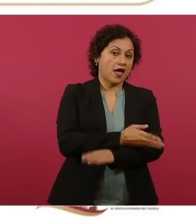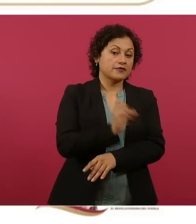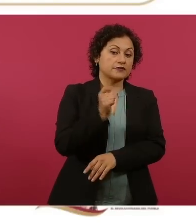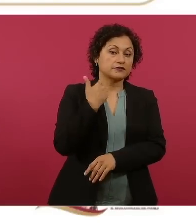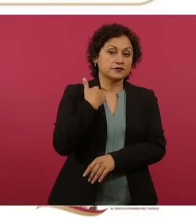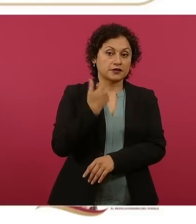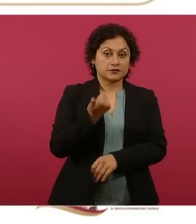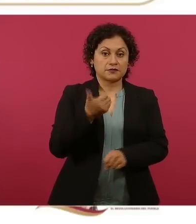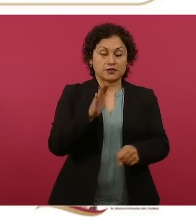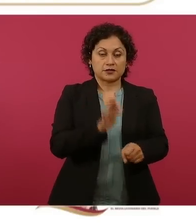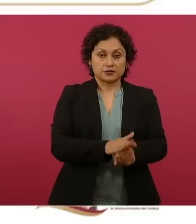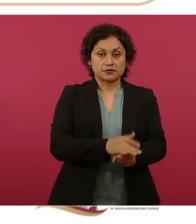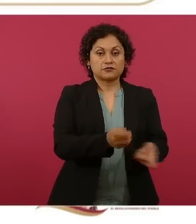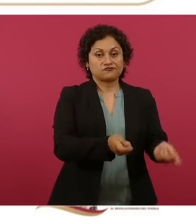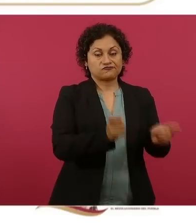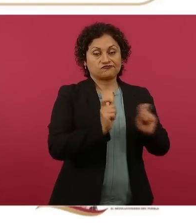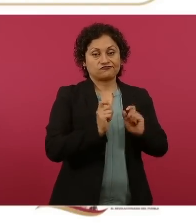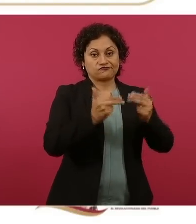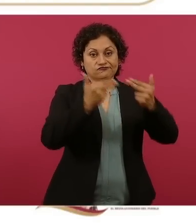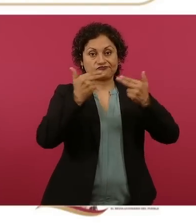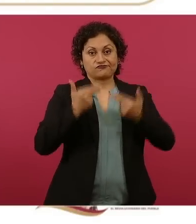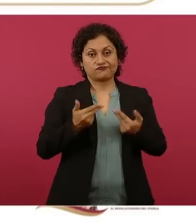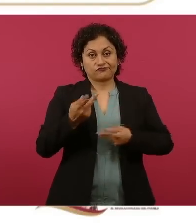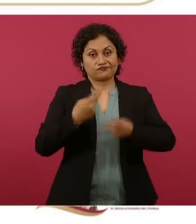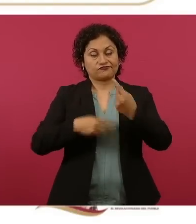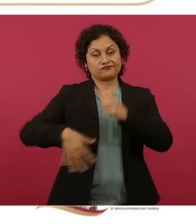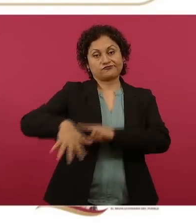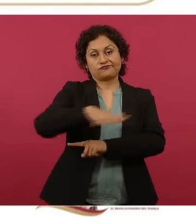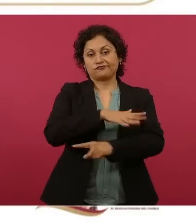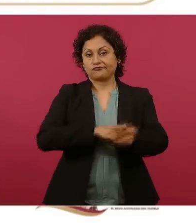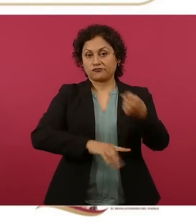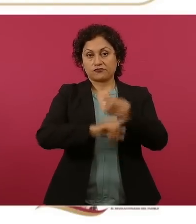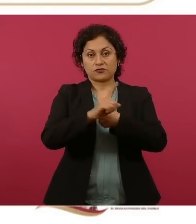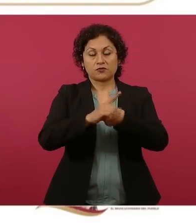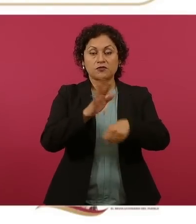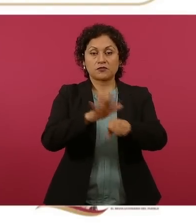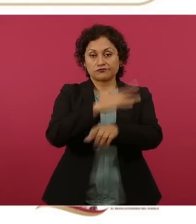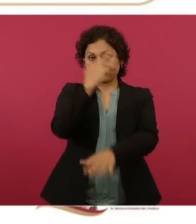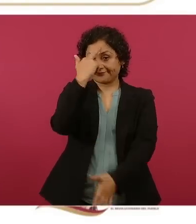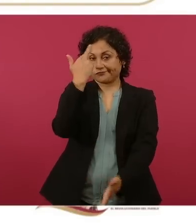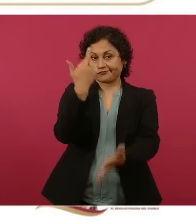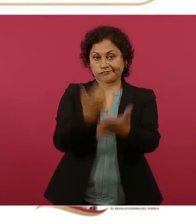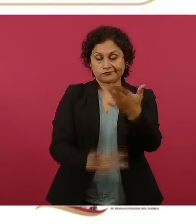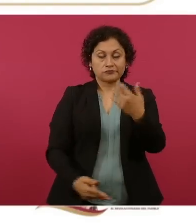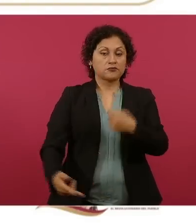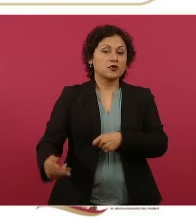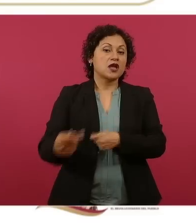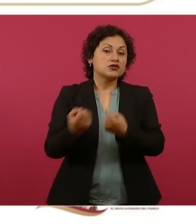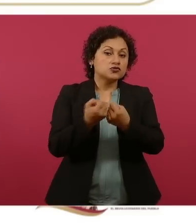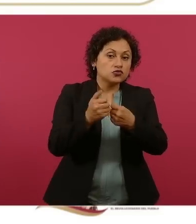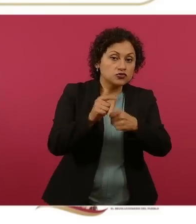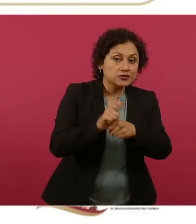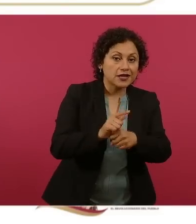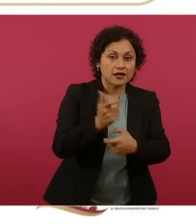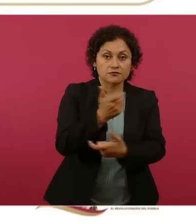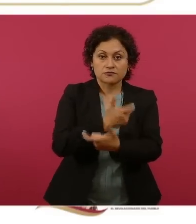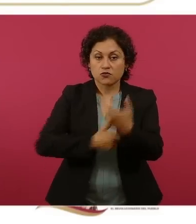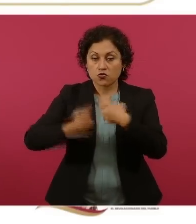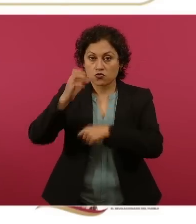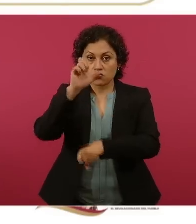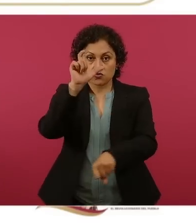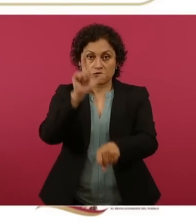y que generó un grave conflicto en la región por la violación de derechos económicos, sociales y culturales. Esta obra fue detenida